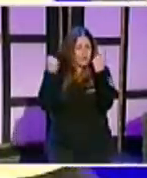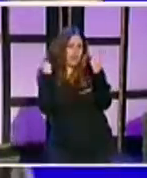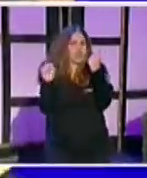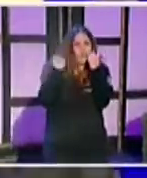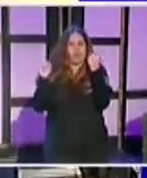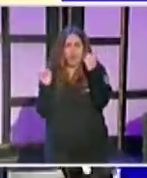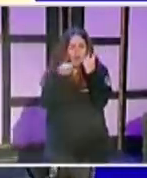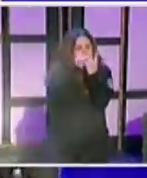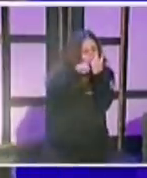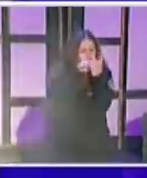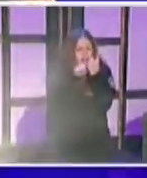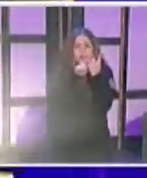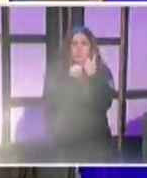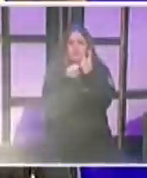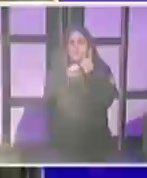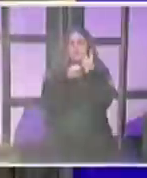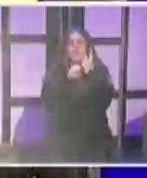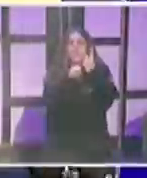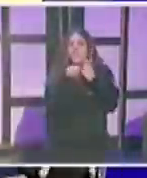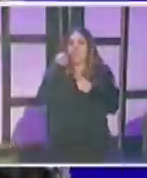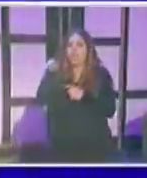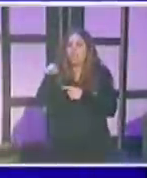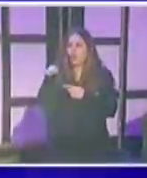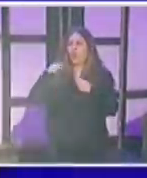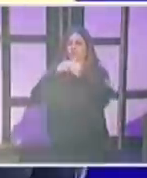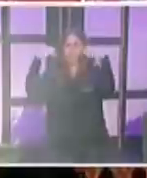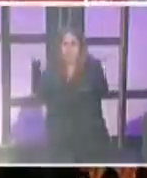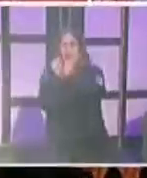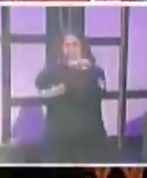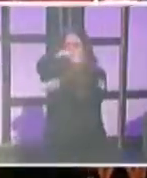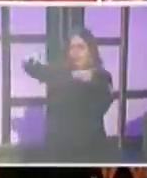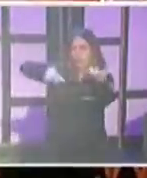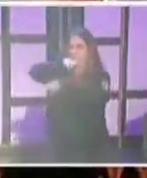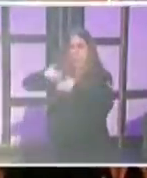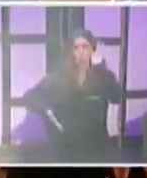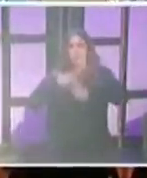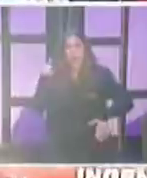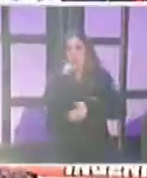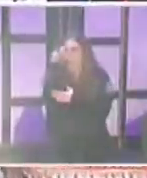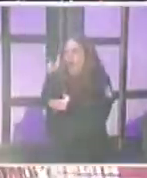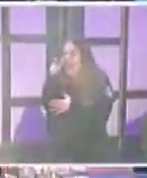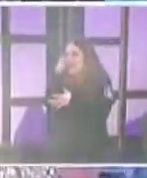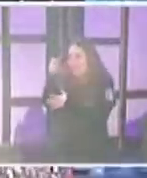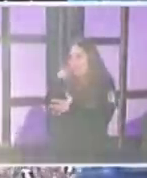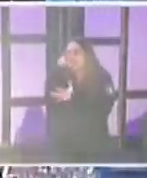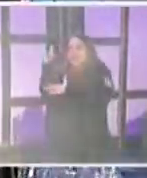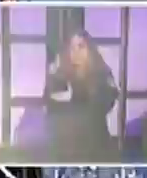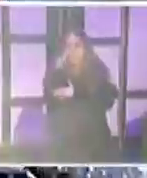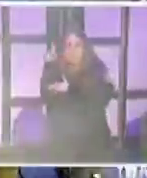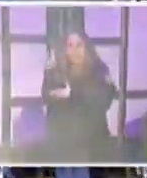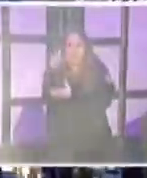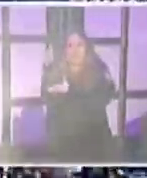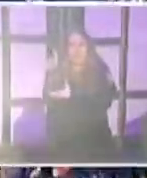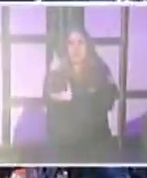abajo. Mira allí una pelea, vamos todos a grabarlo. Esto